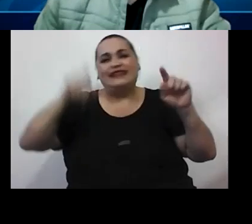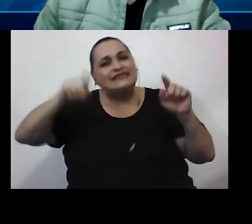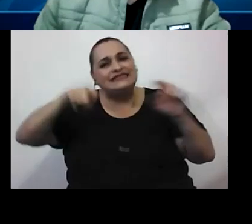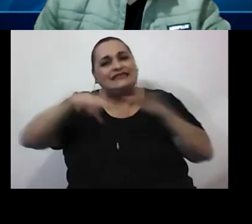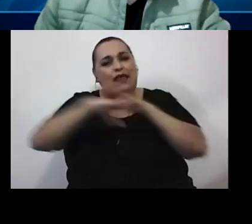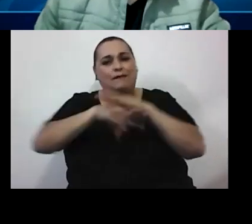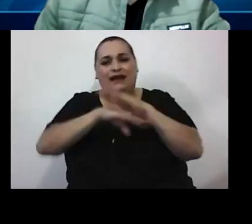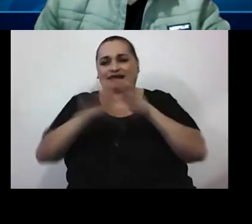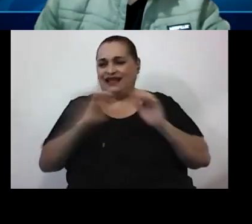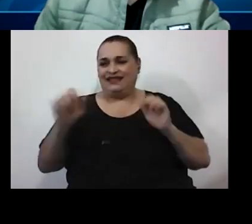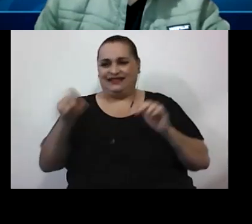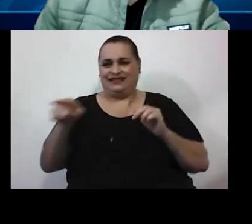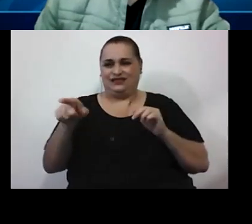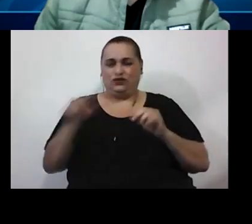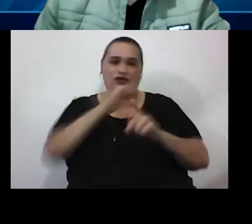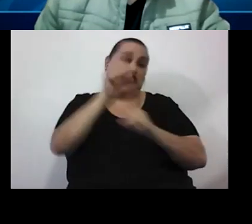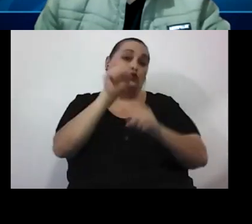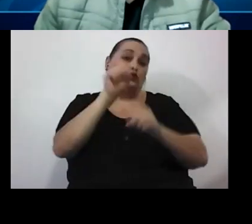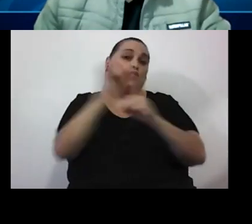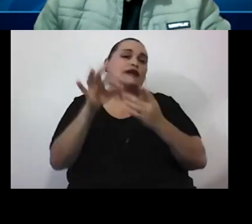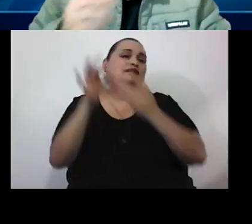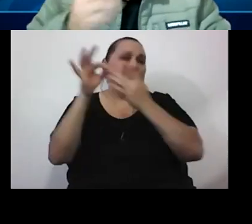una situación en particular.